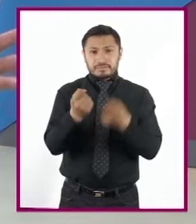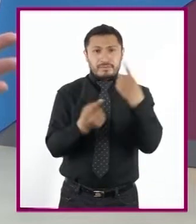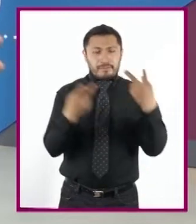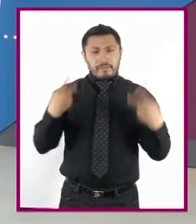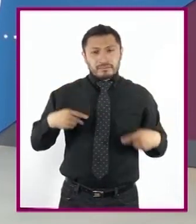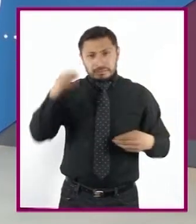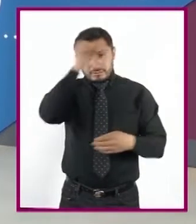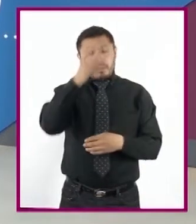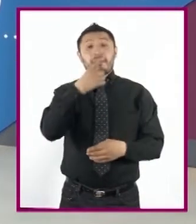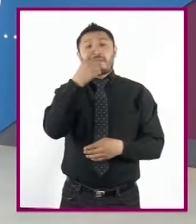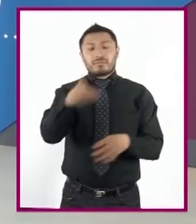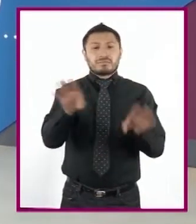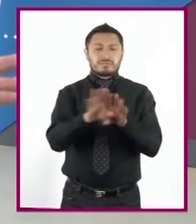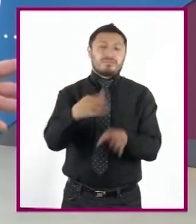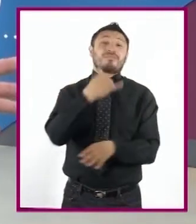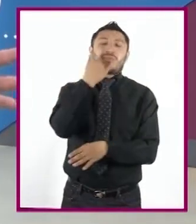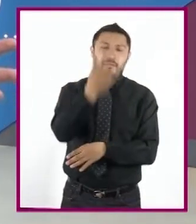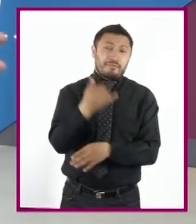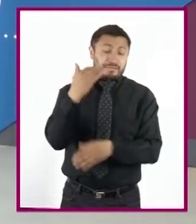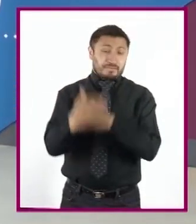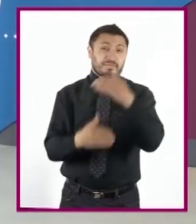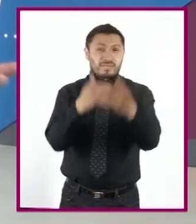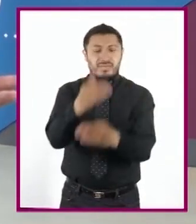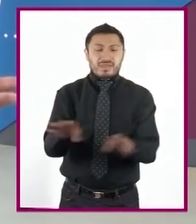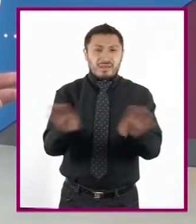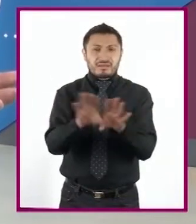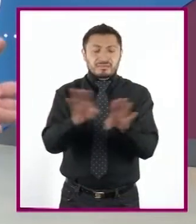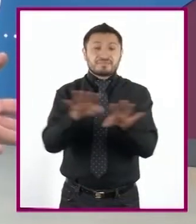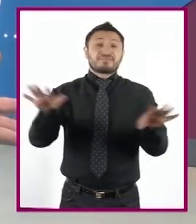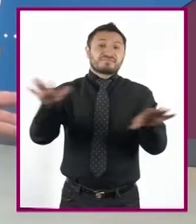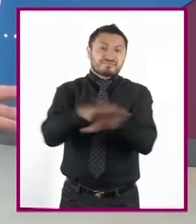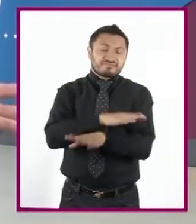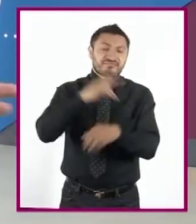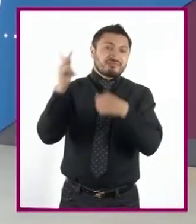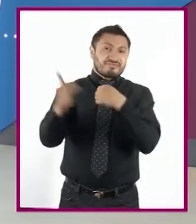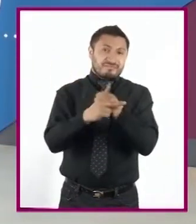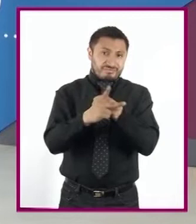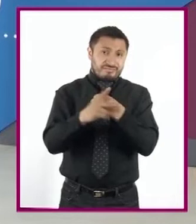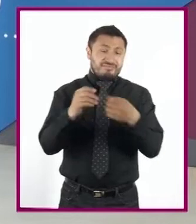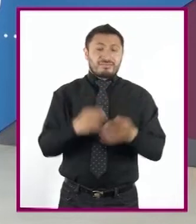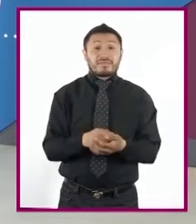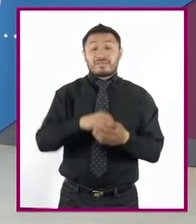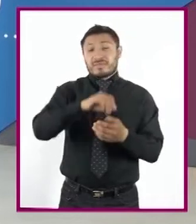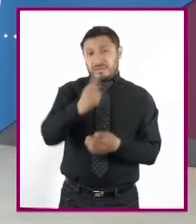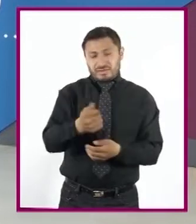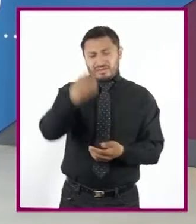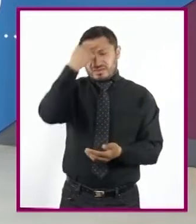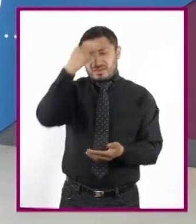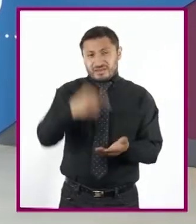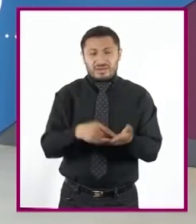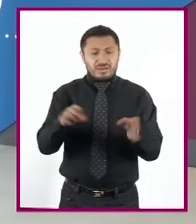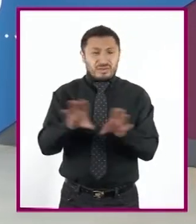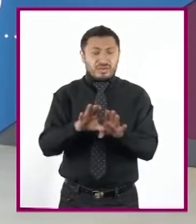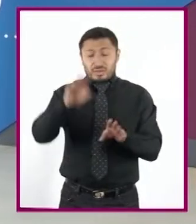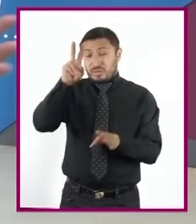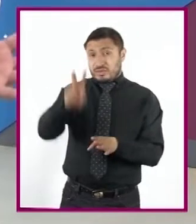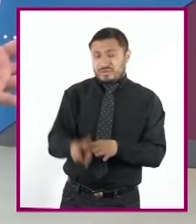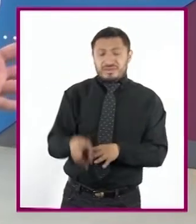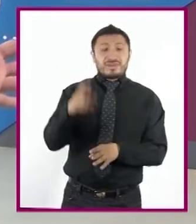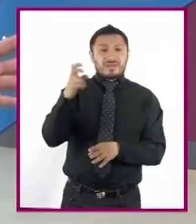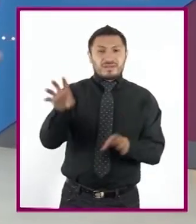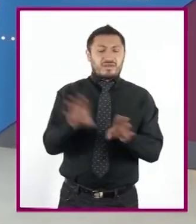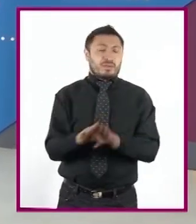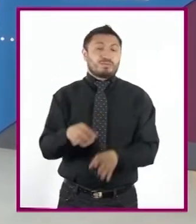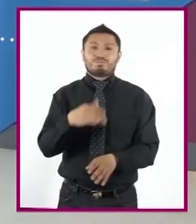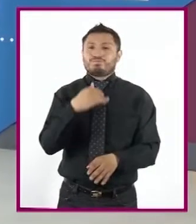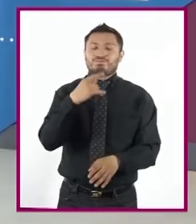esa afirmación fue un error que más adelante desestabilizaría al país. Otros consideran que en realidad se trató de un artero